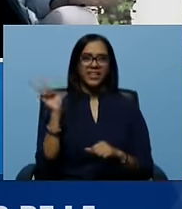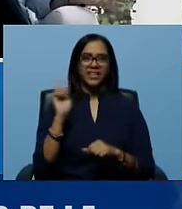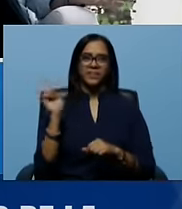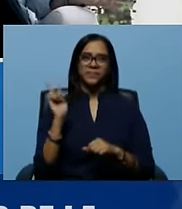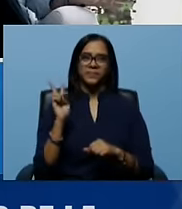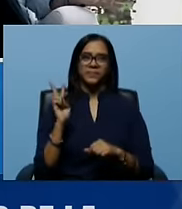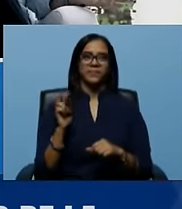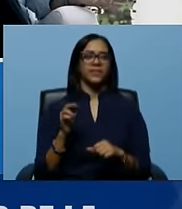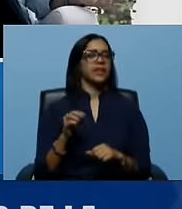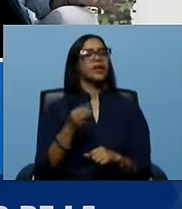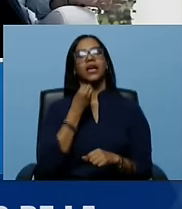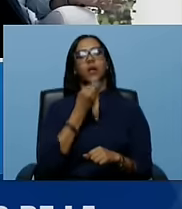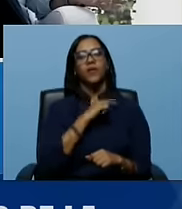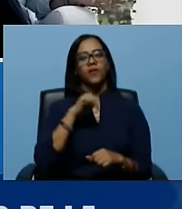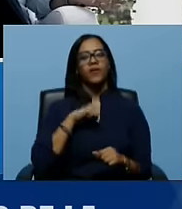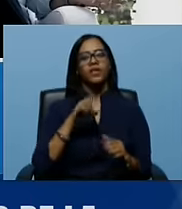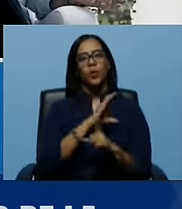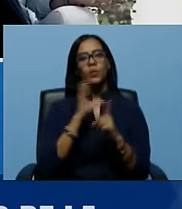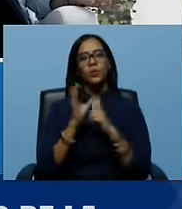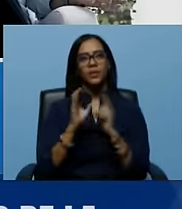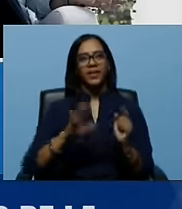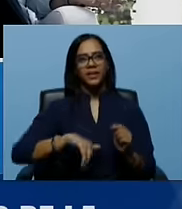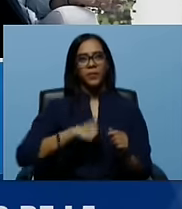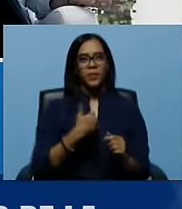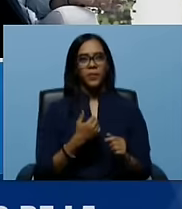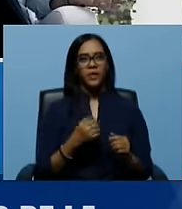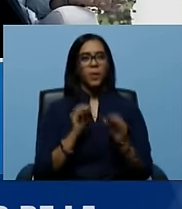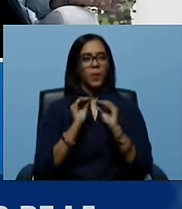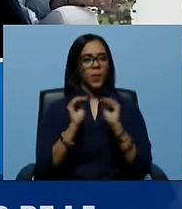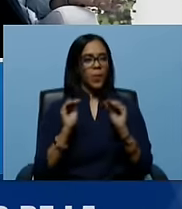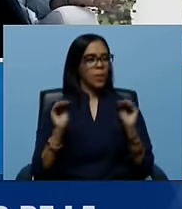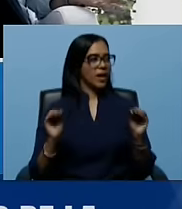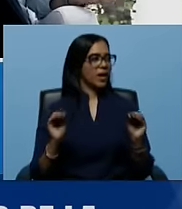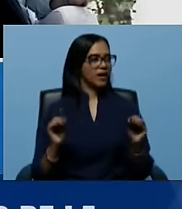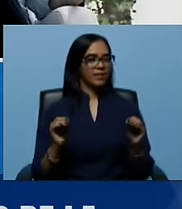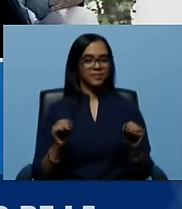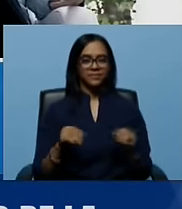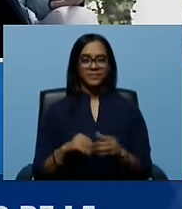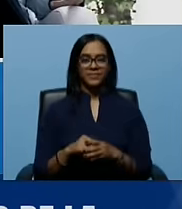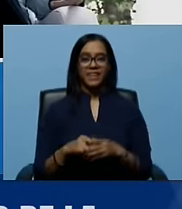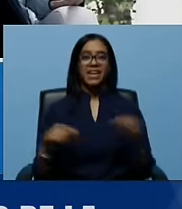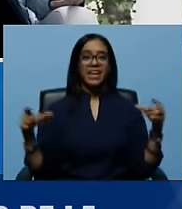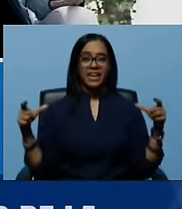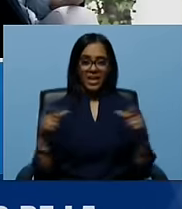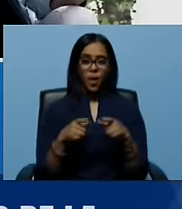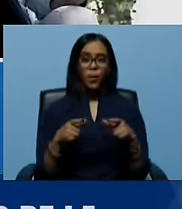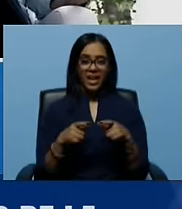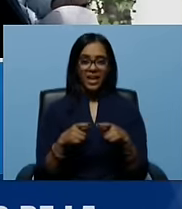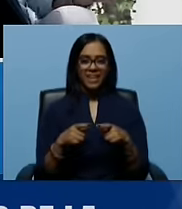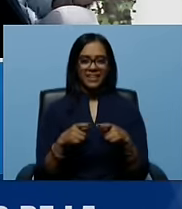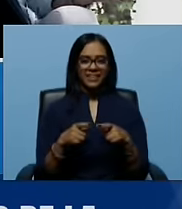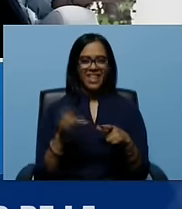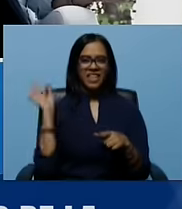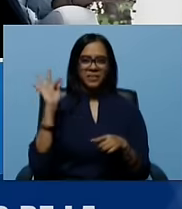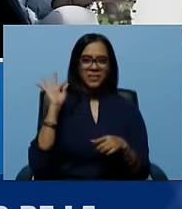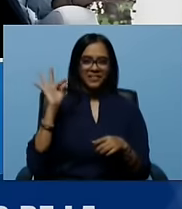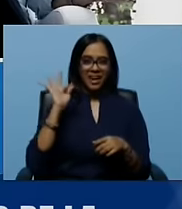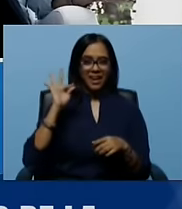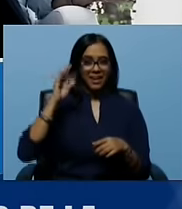¡Qué maravilla es nuestra cultura y que podamos convocarla, reunirla y